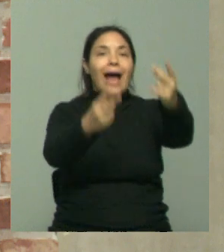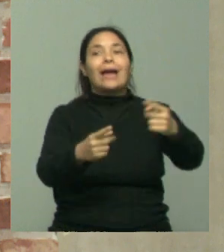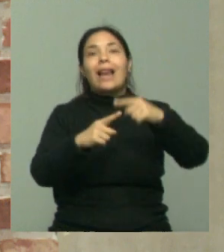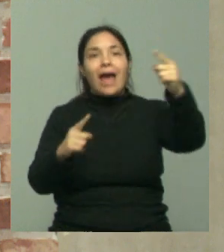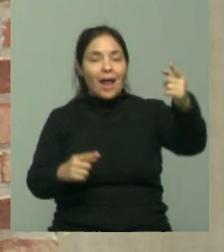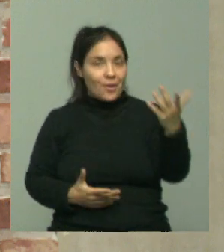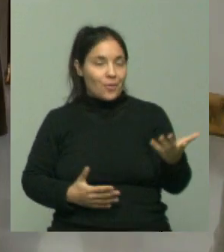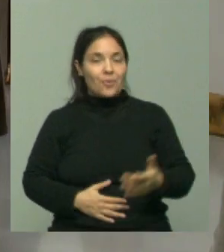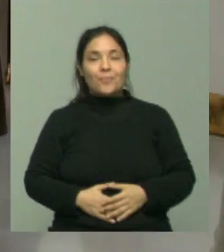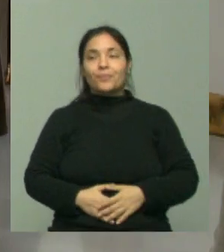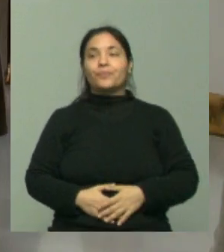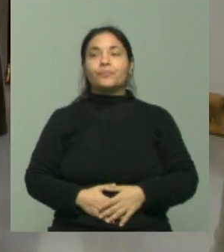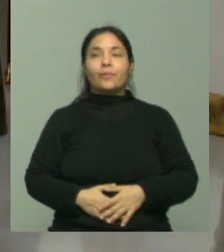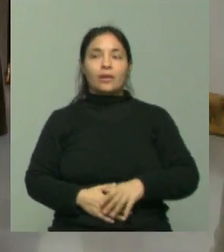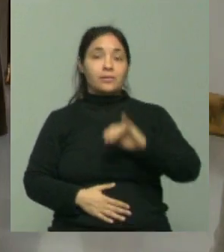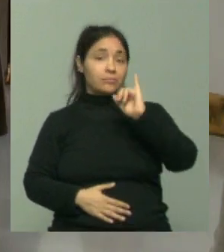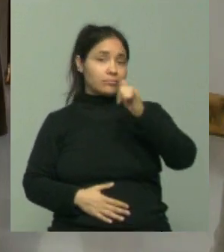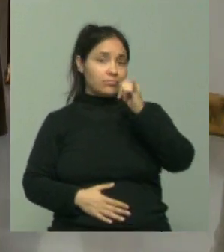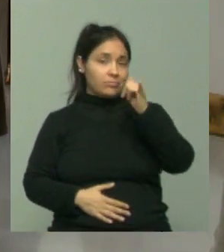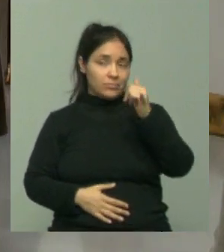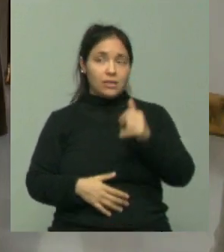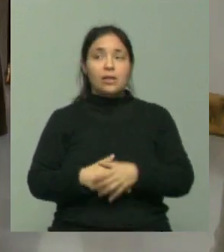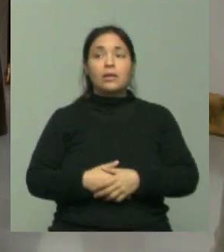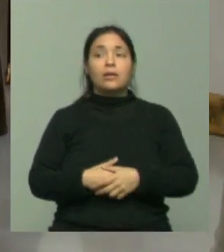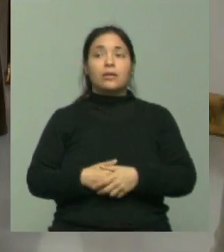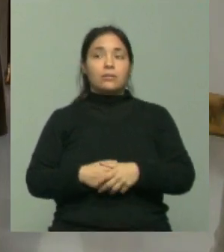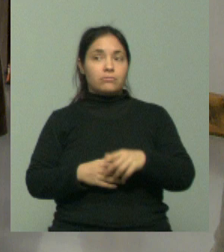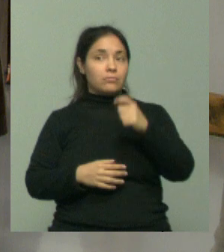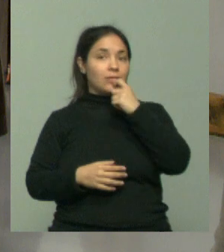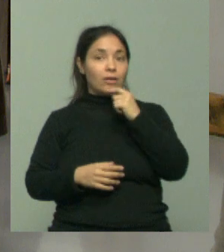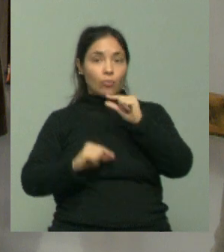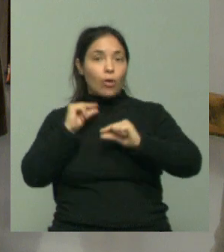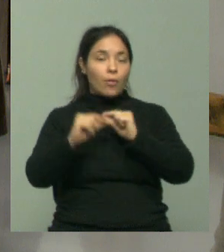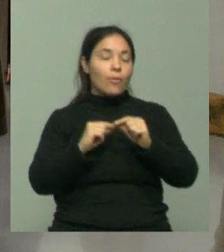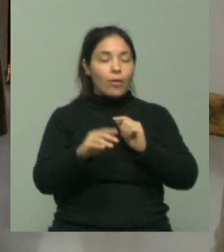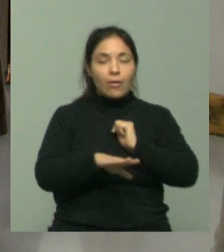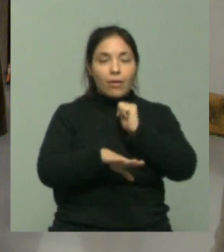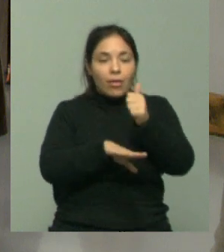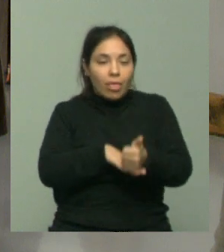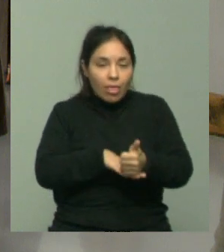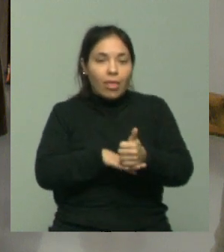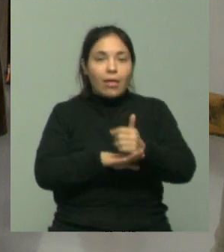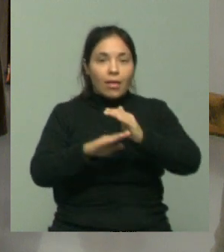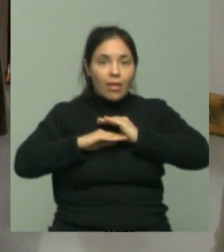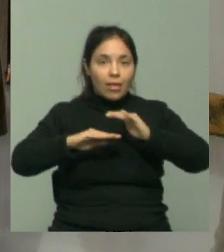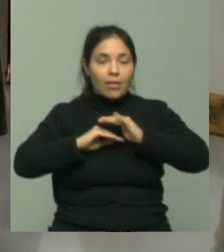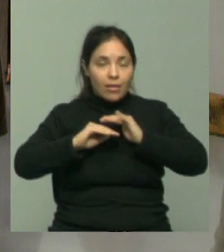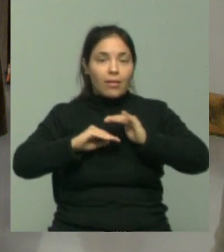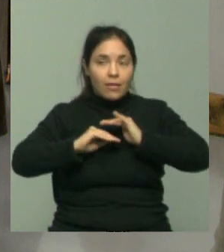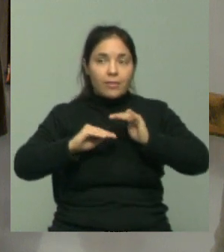¿no? Sí, los chicos cuando se van acercando a la pista, en un comienzo